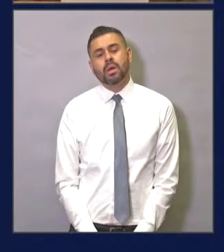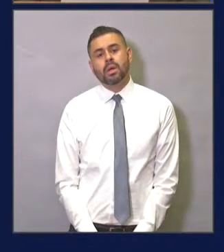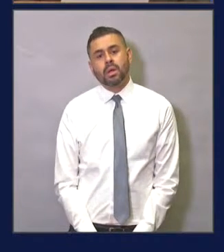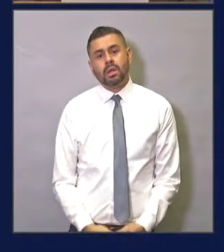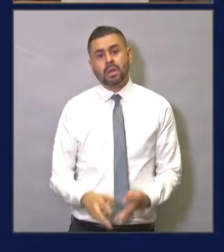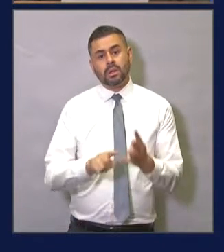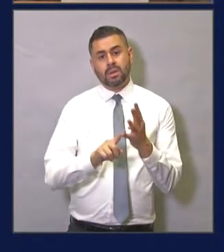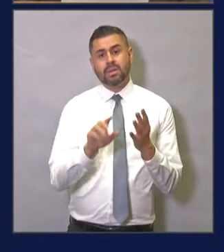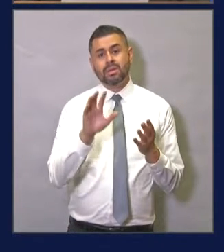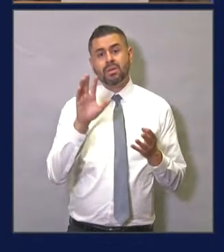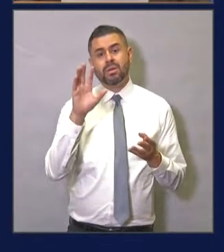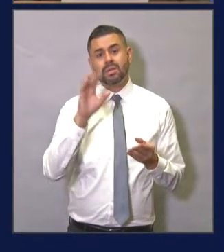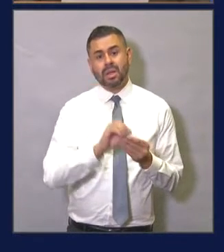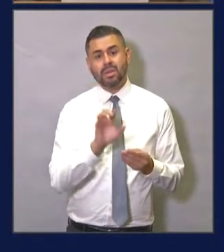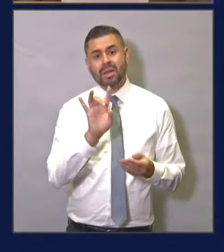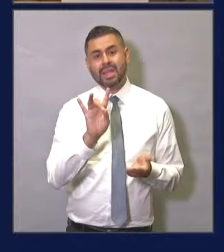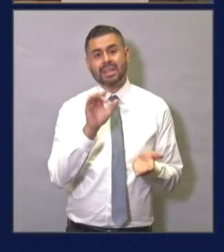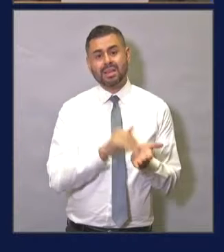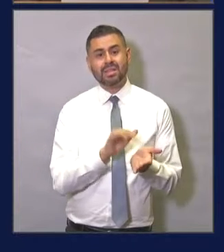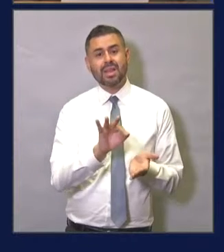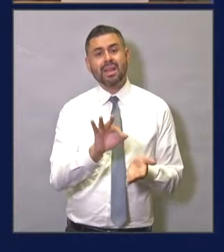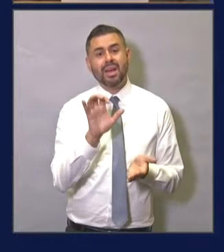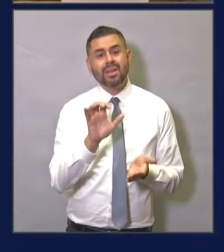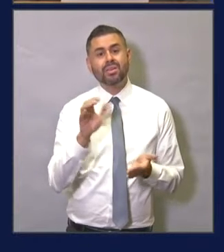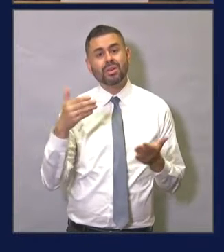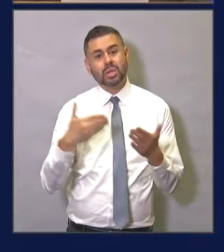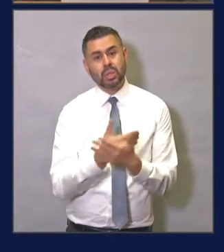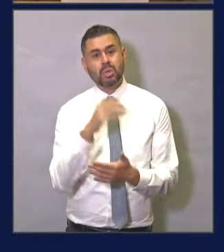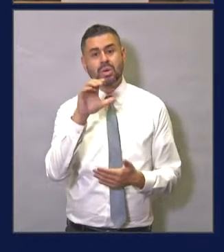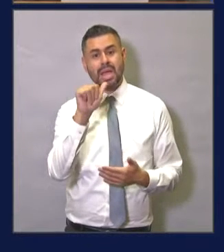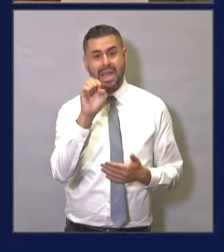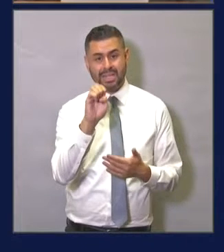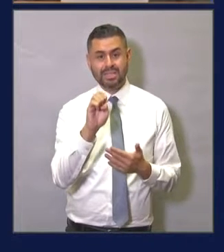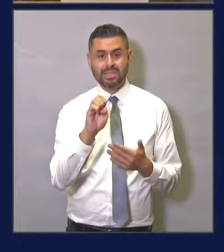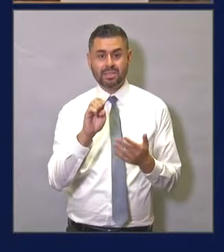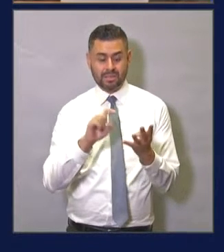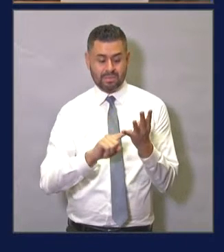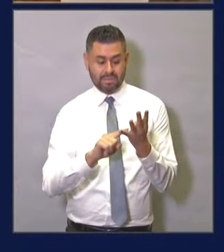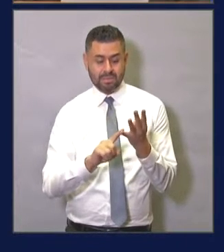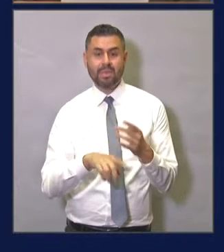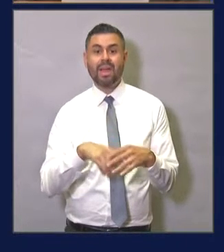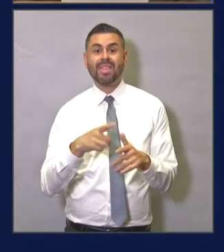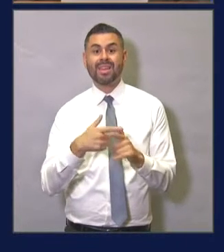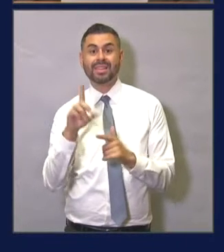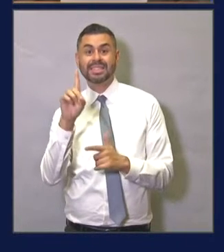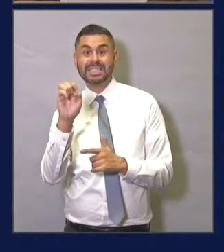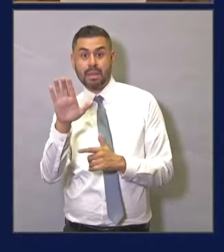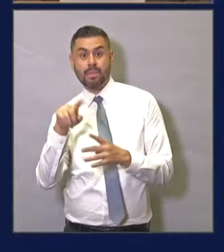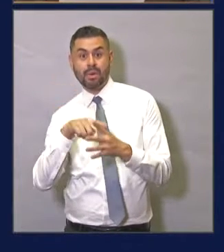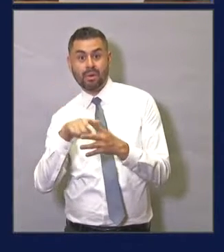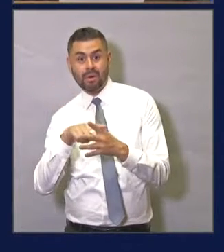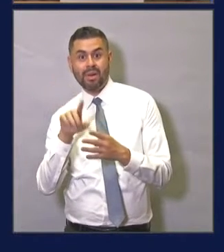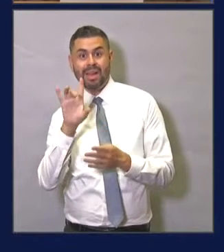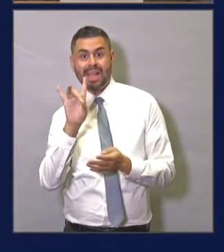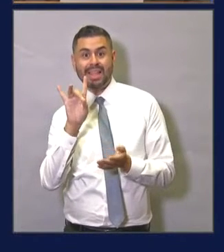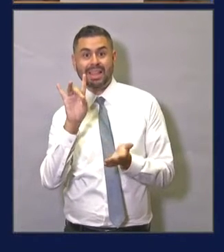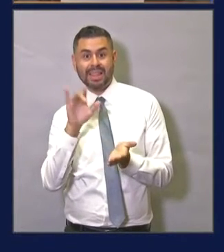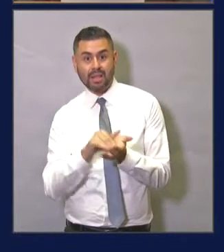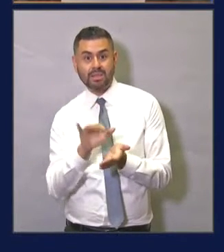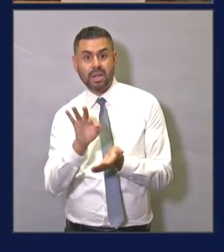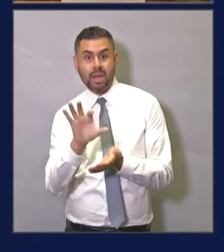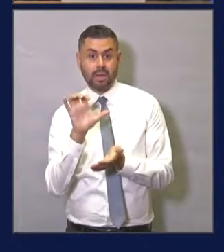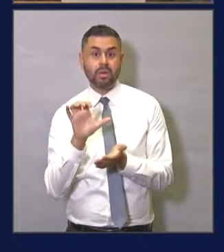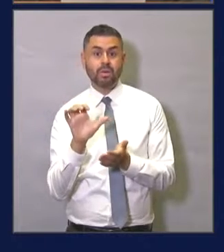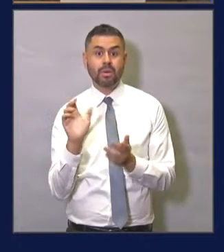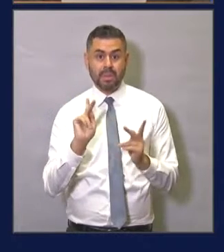de 8,993 casos diarios la primera semana de diciembre. Next slide, please.